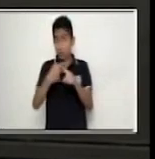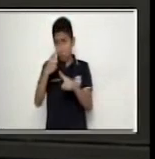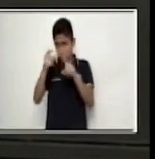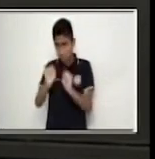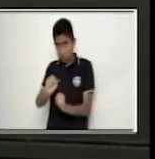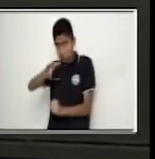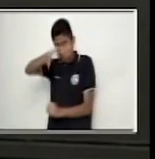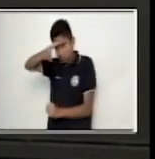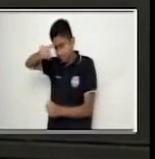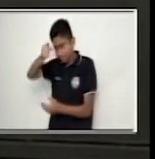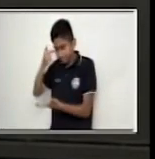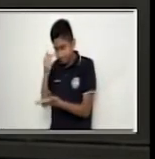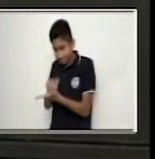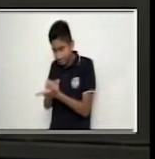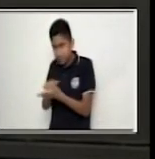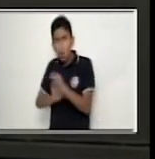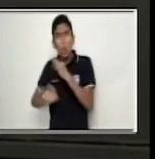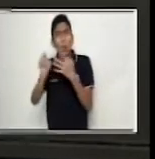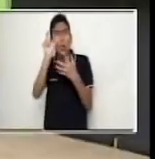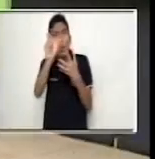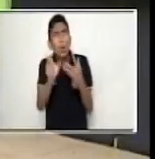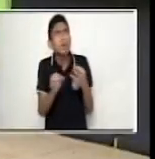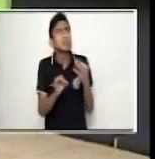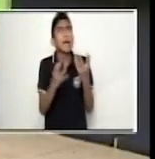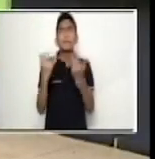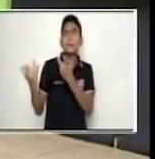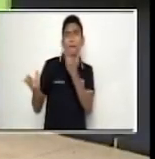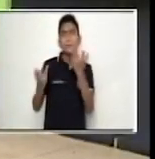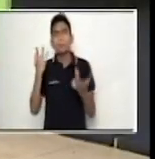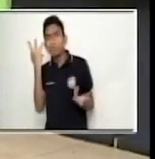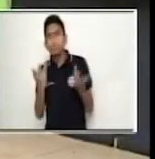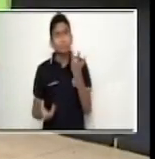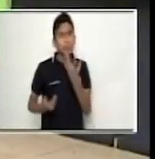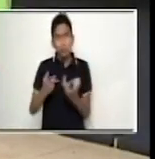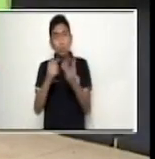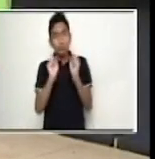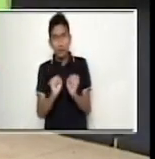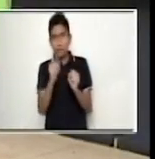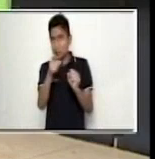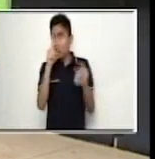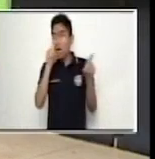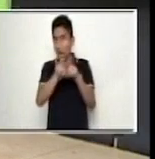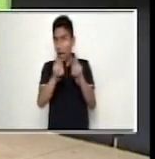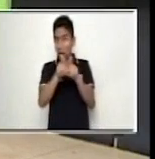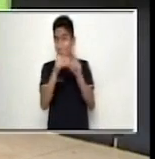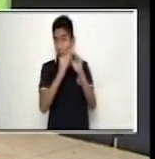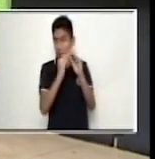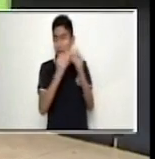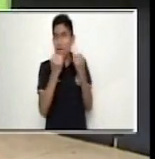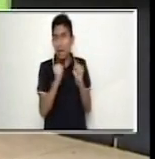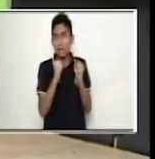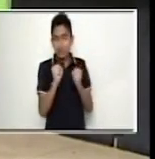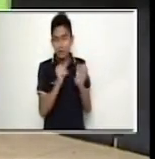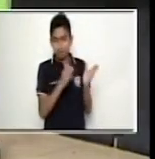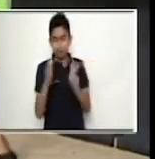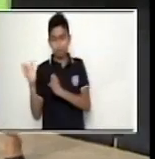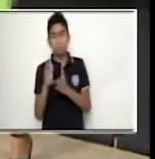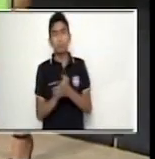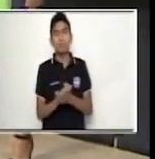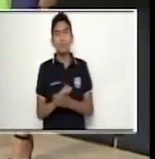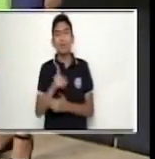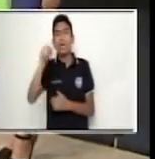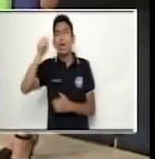tú puedas hacer cualquier operación aritmética. Muy bien, ahora vamos